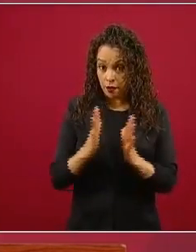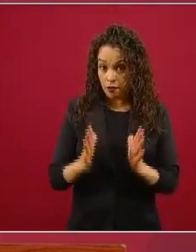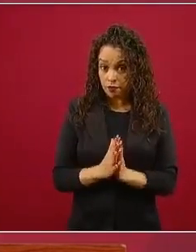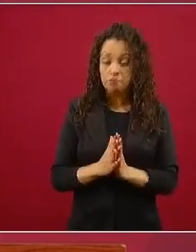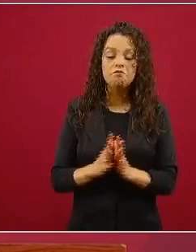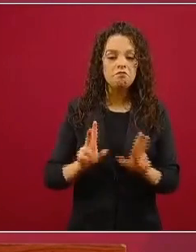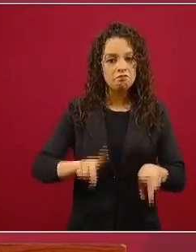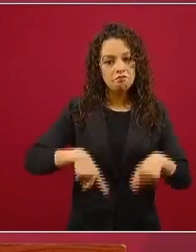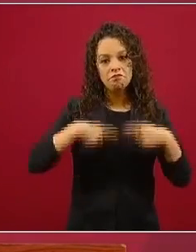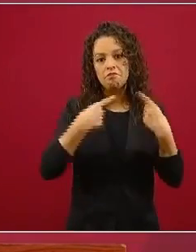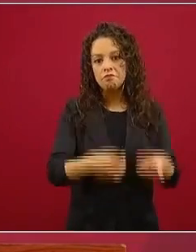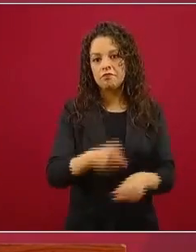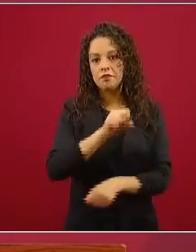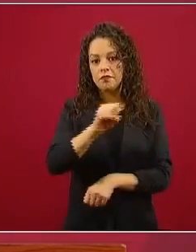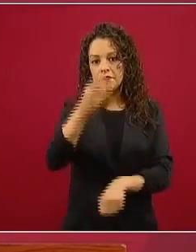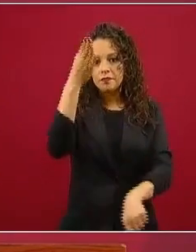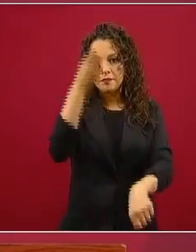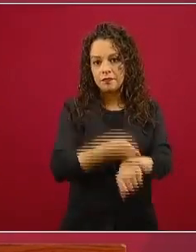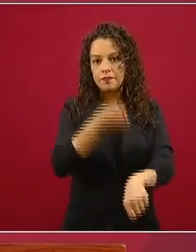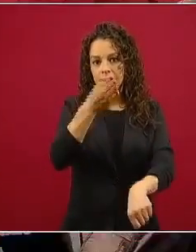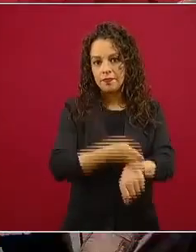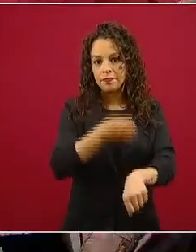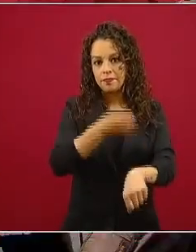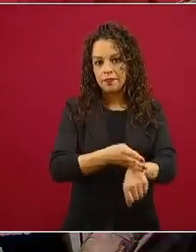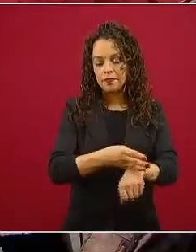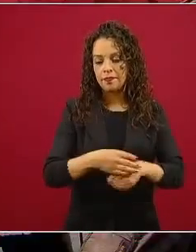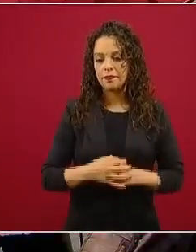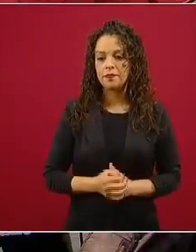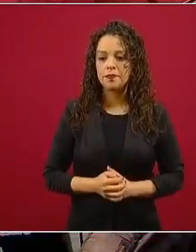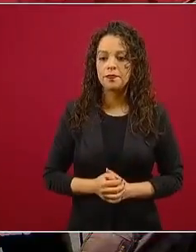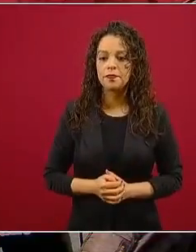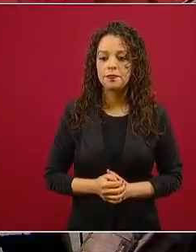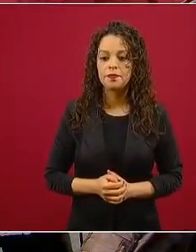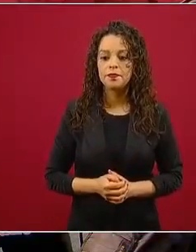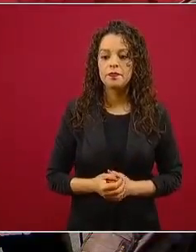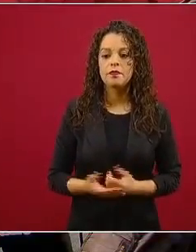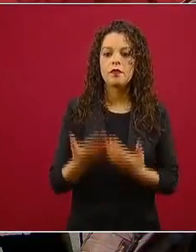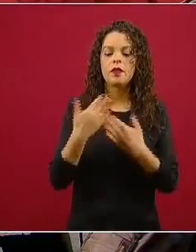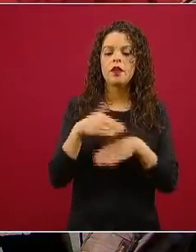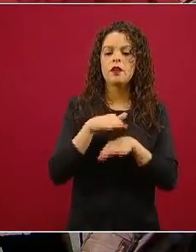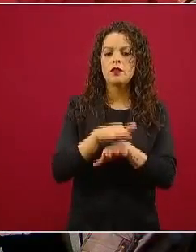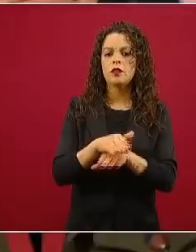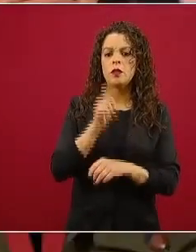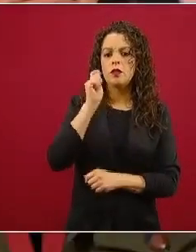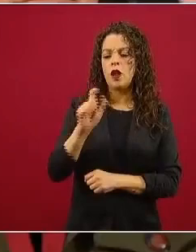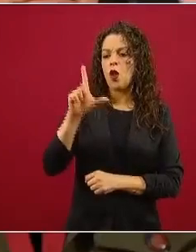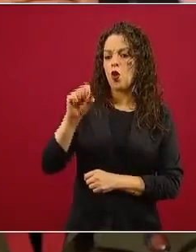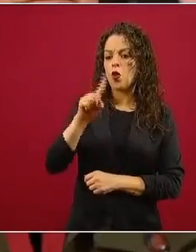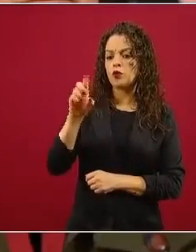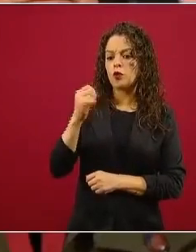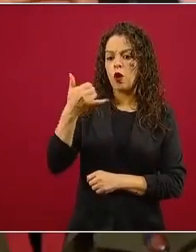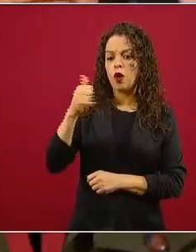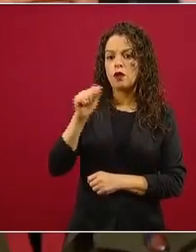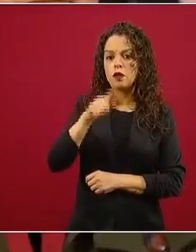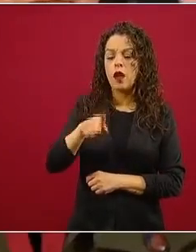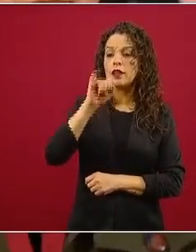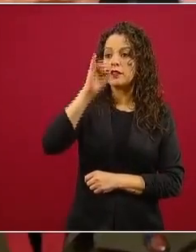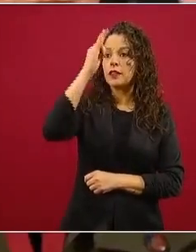sea castigado. Y bueno, sobre las implicaciones políticas de Lozoya al aceptar ser